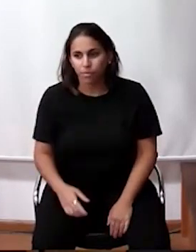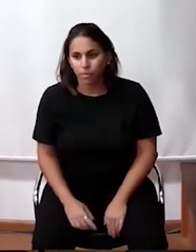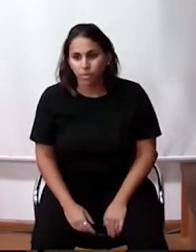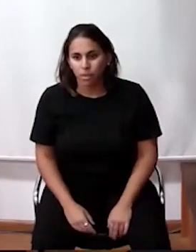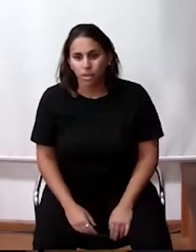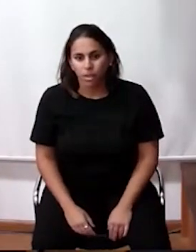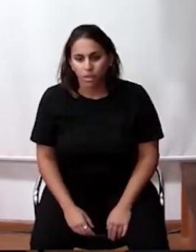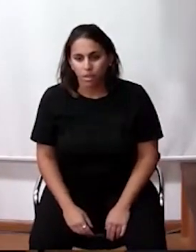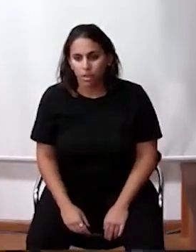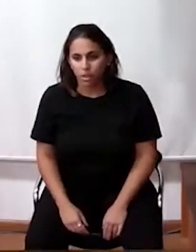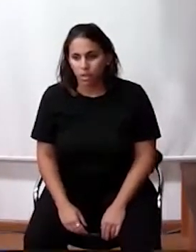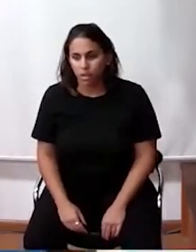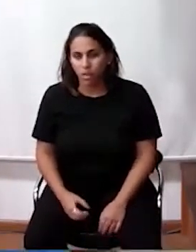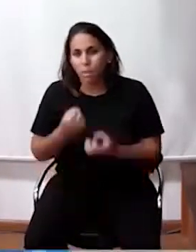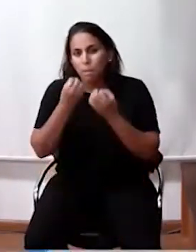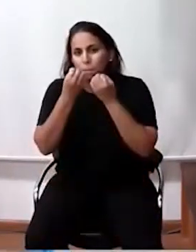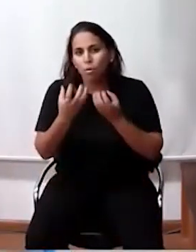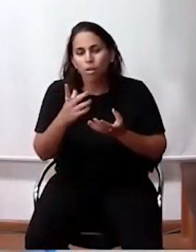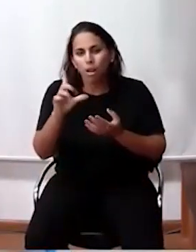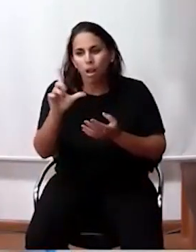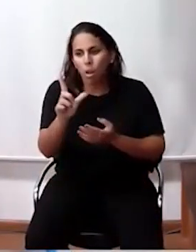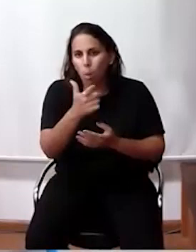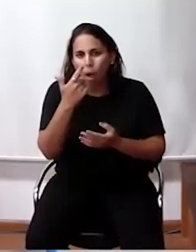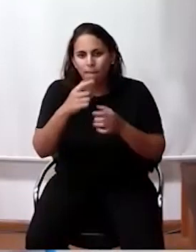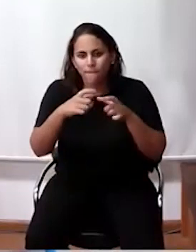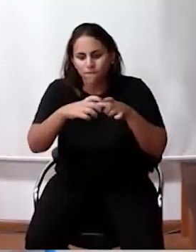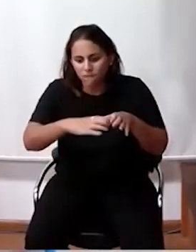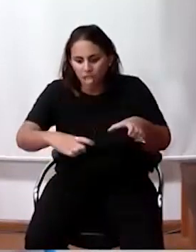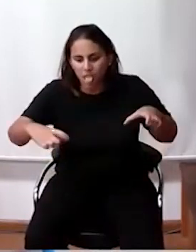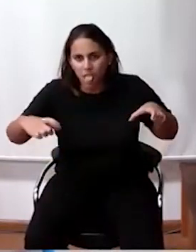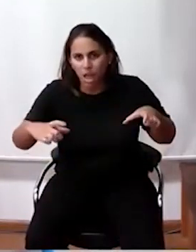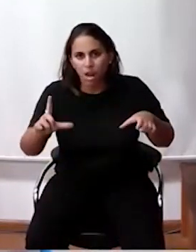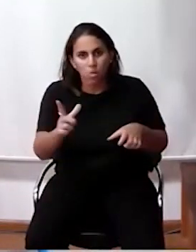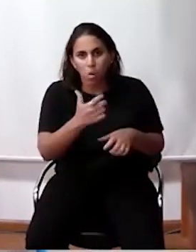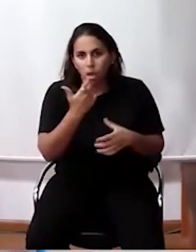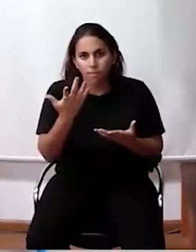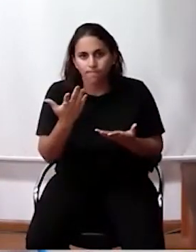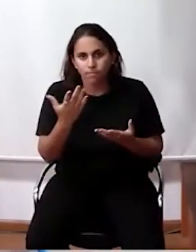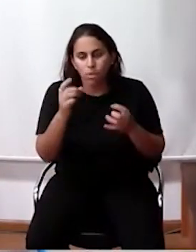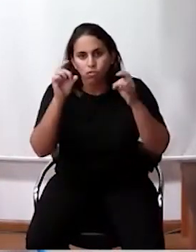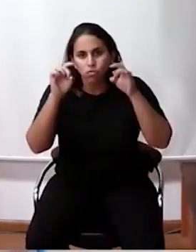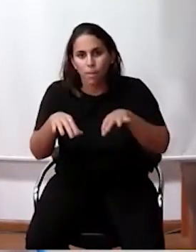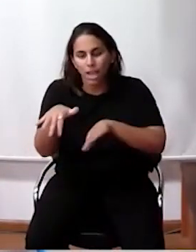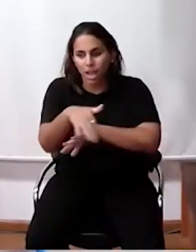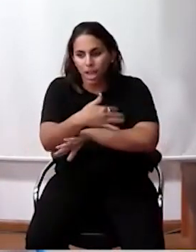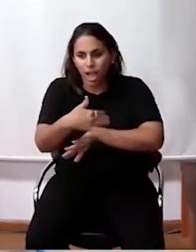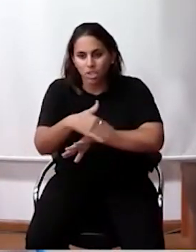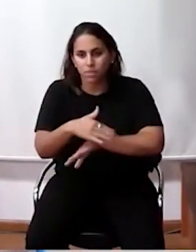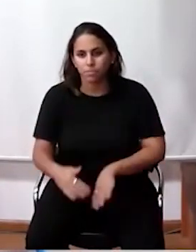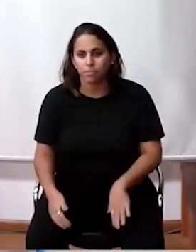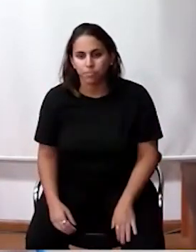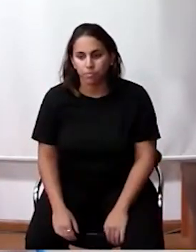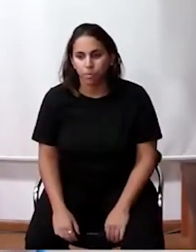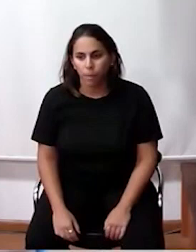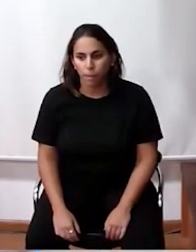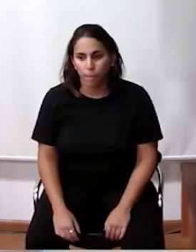se carecen de aceras tanto en periodo estival como en periodo electivo